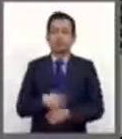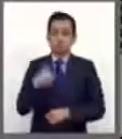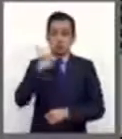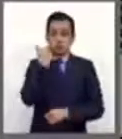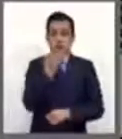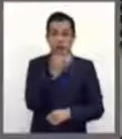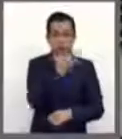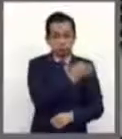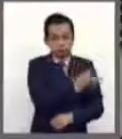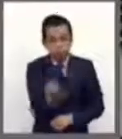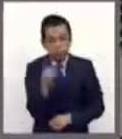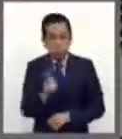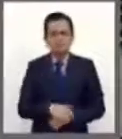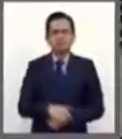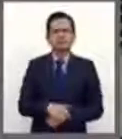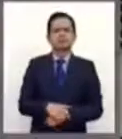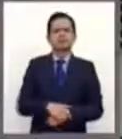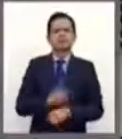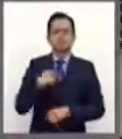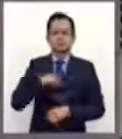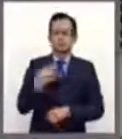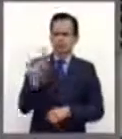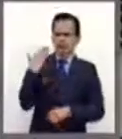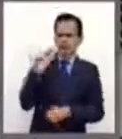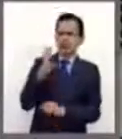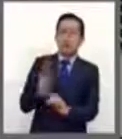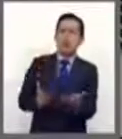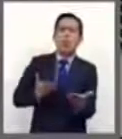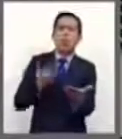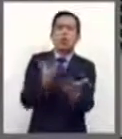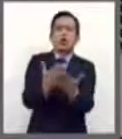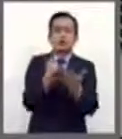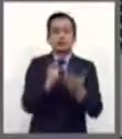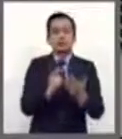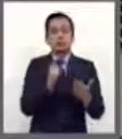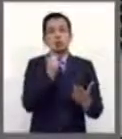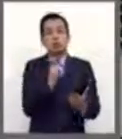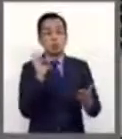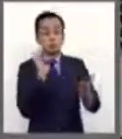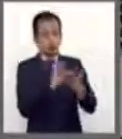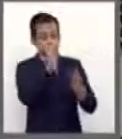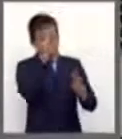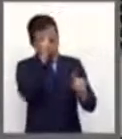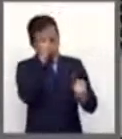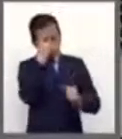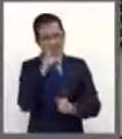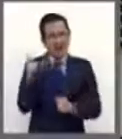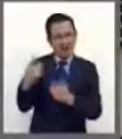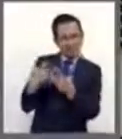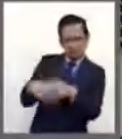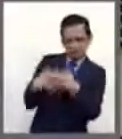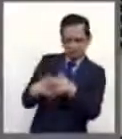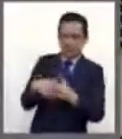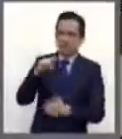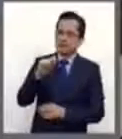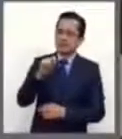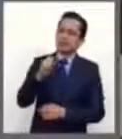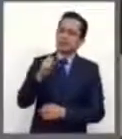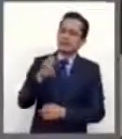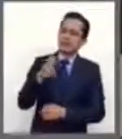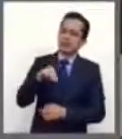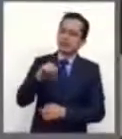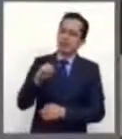pasados hicimos la propuesta de un punto de acuerdo respecto a la planta de termovalorización que